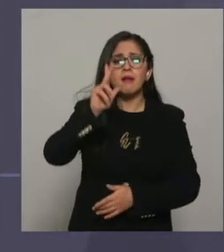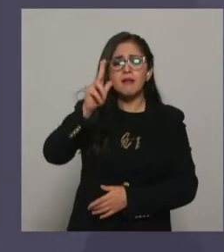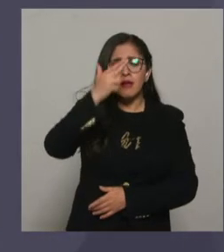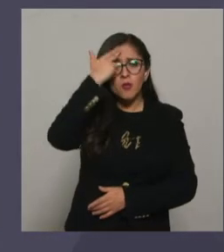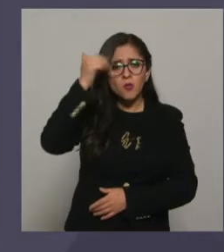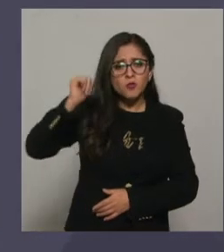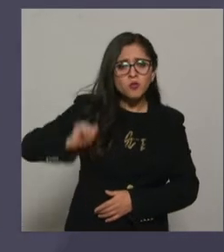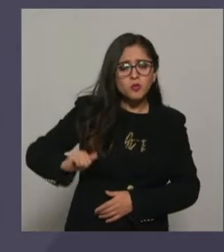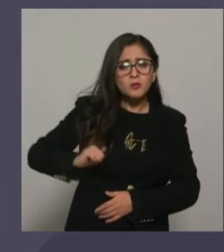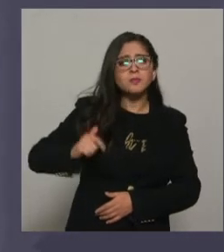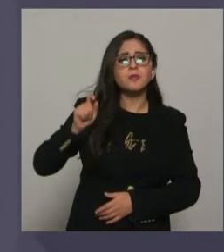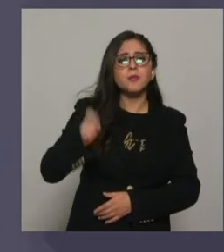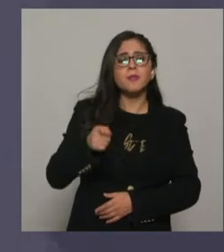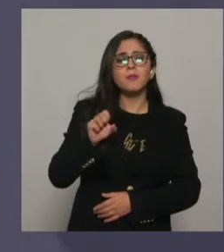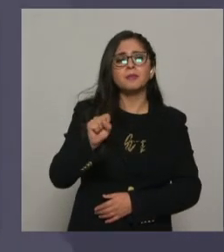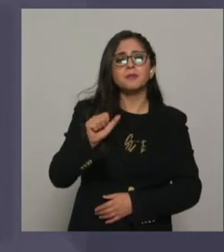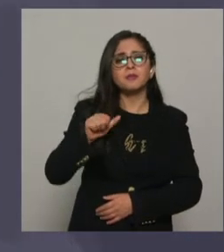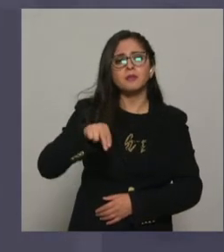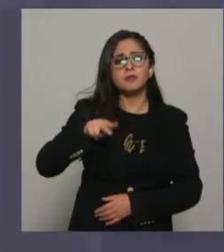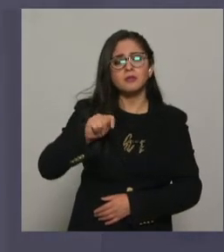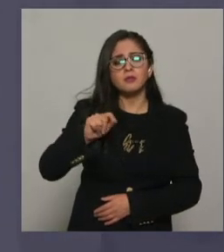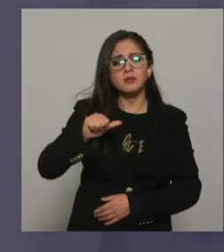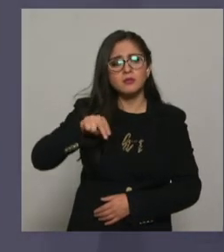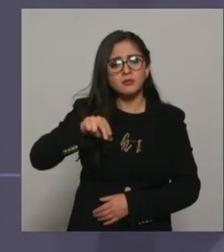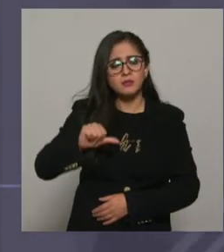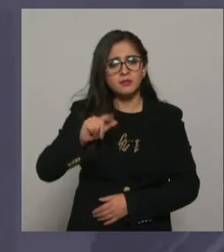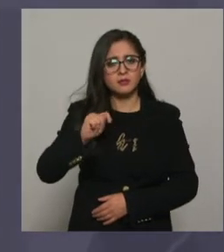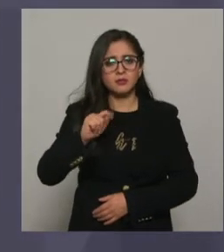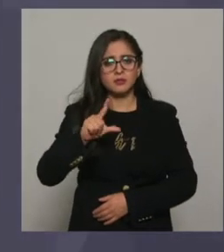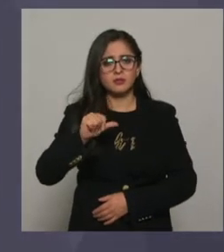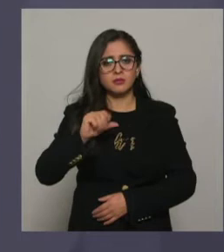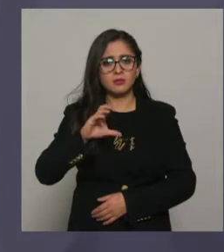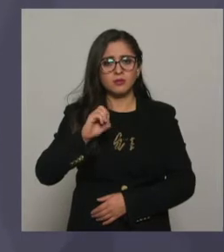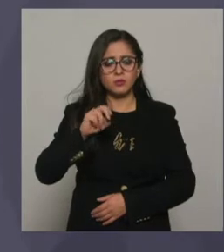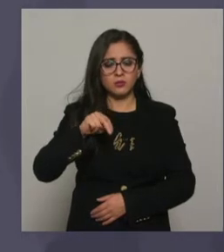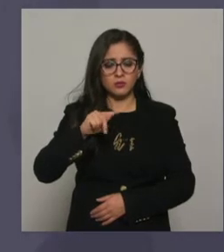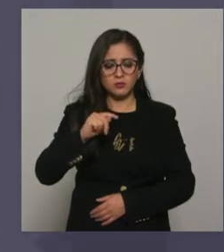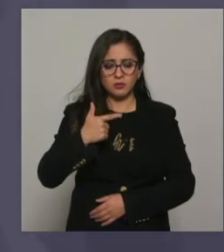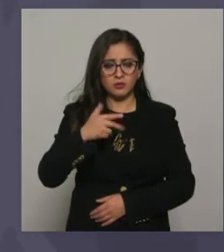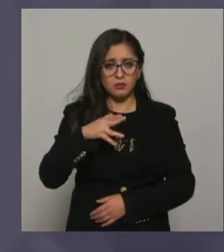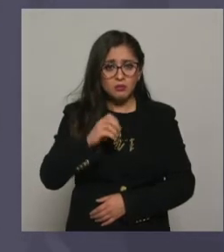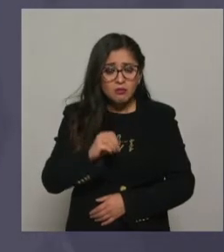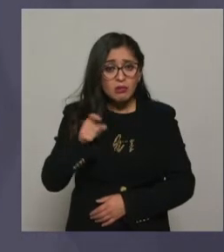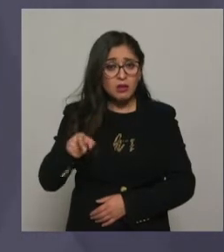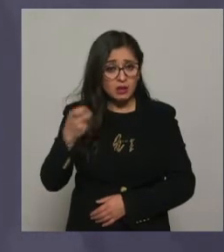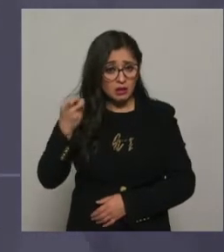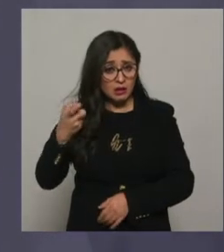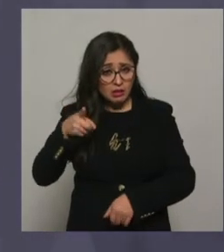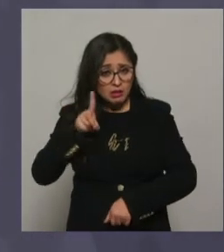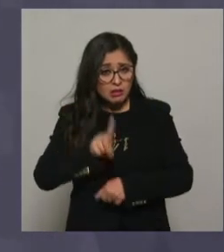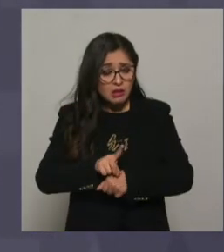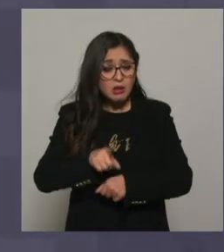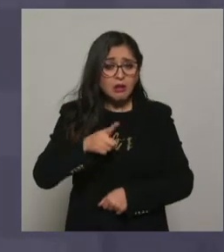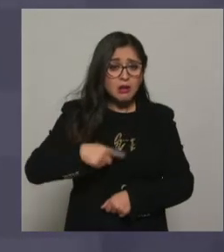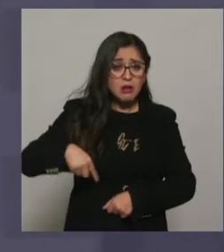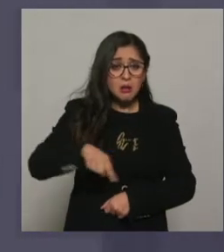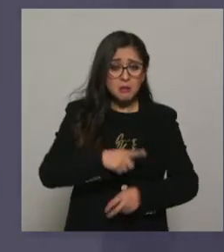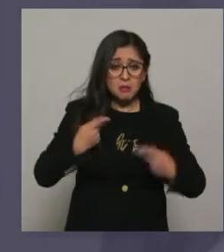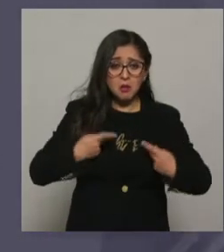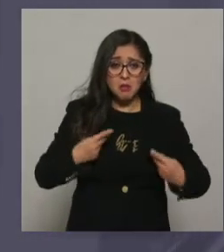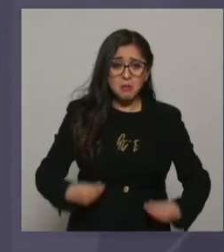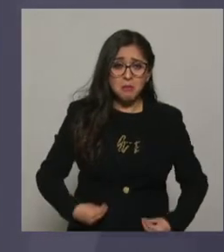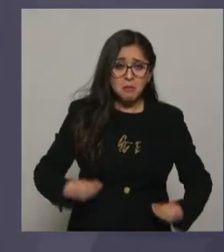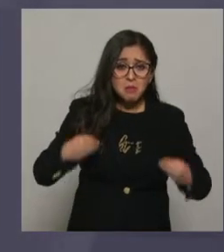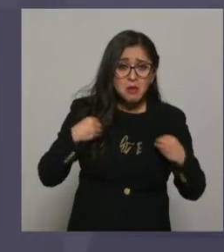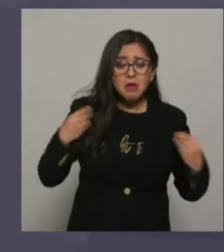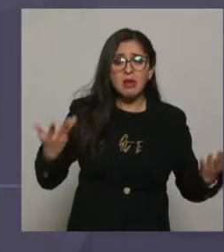pueblo de Santana Tlacotenco, todavía estos días, no permiten los habitantes que inclusive